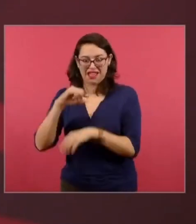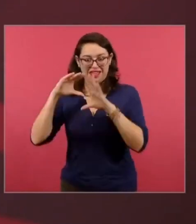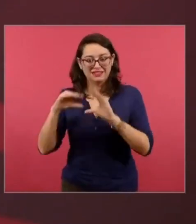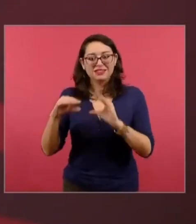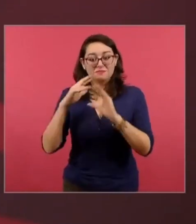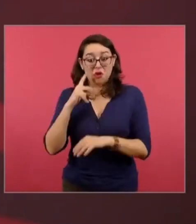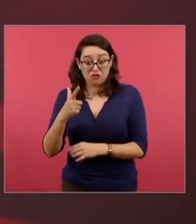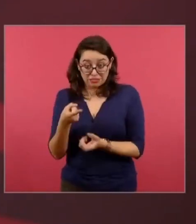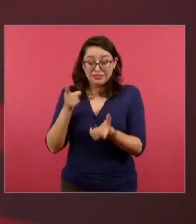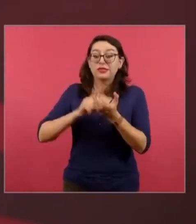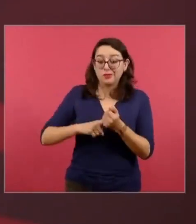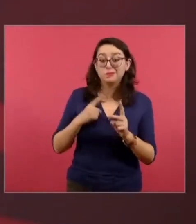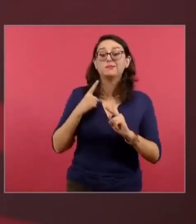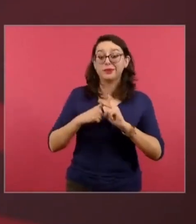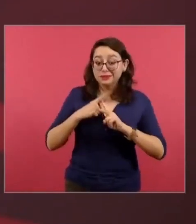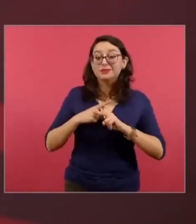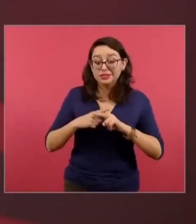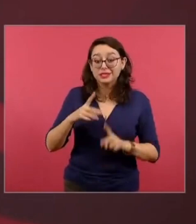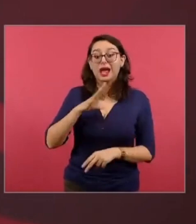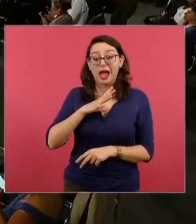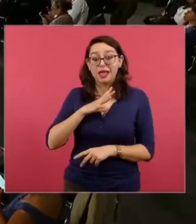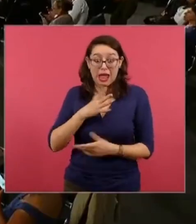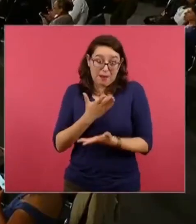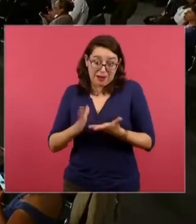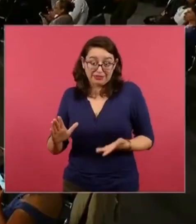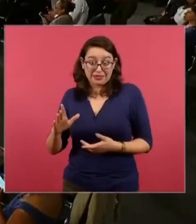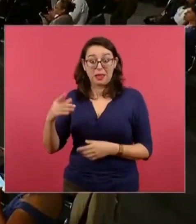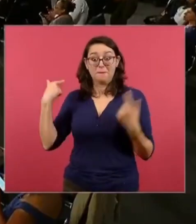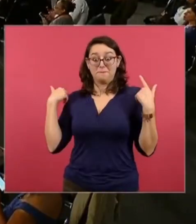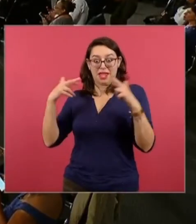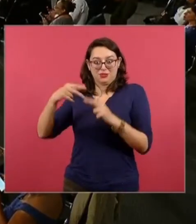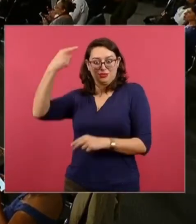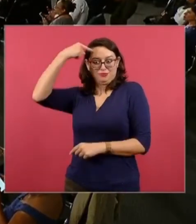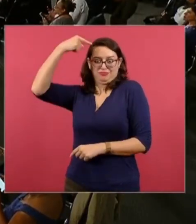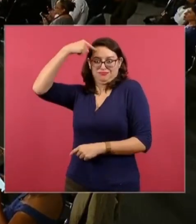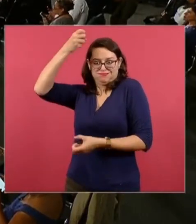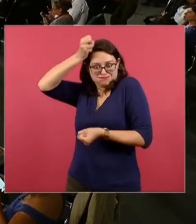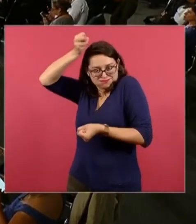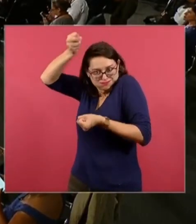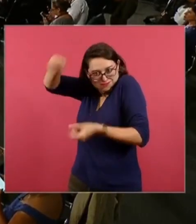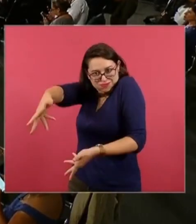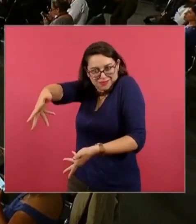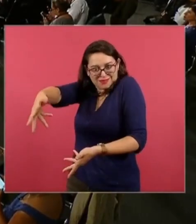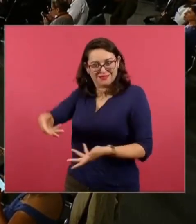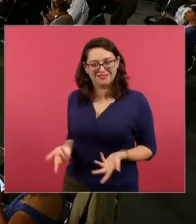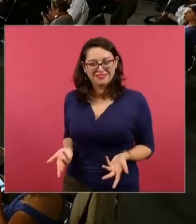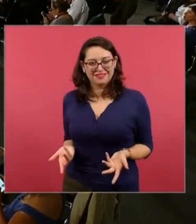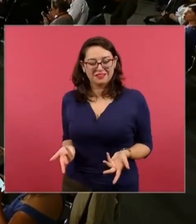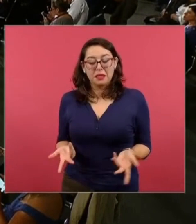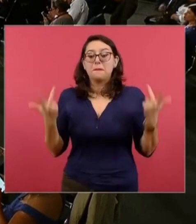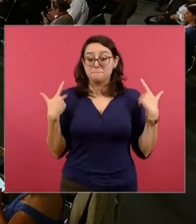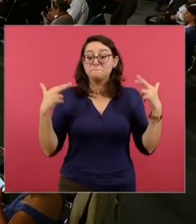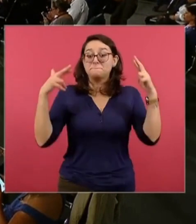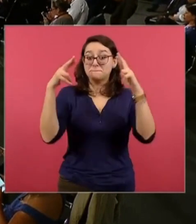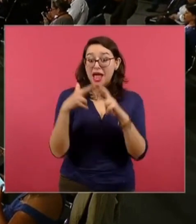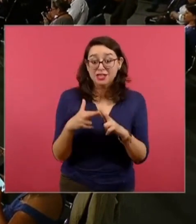hay matemáticas y el maestro completará, compañero. Tenga la confianza de que los maestros de este país, como